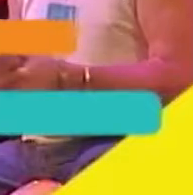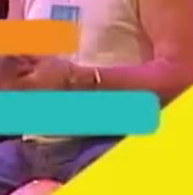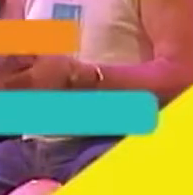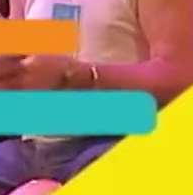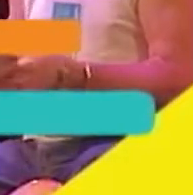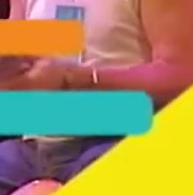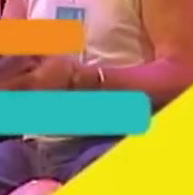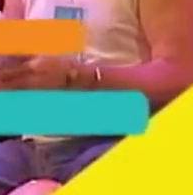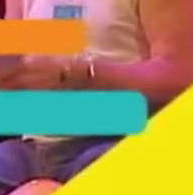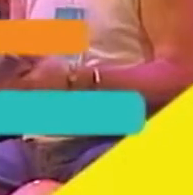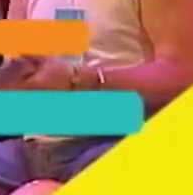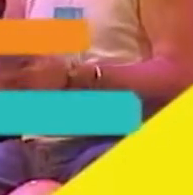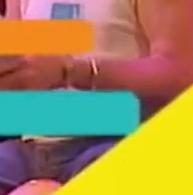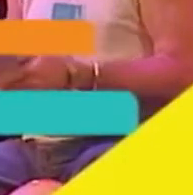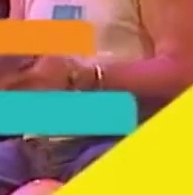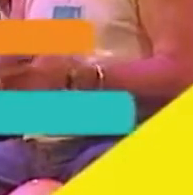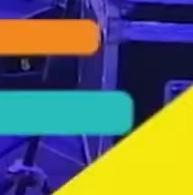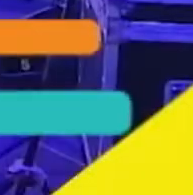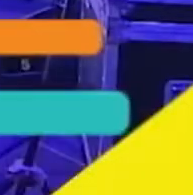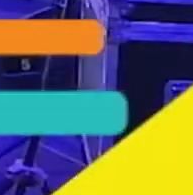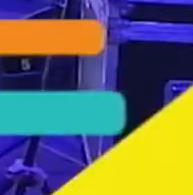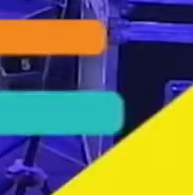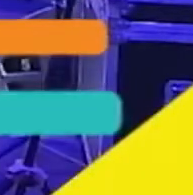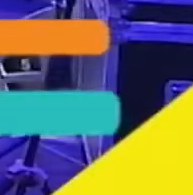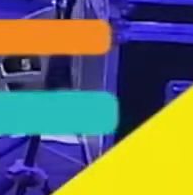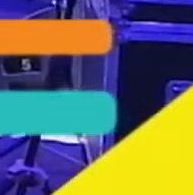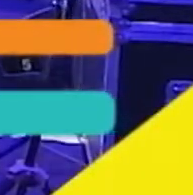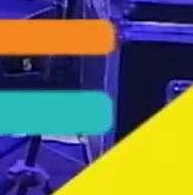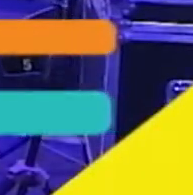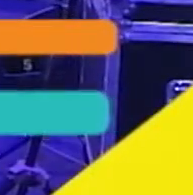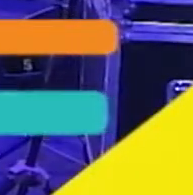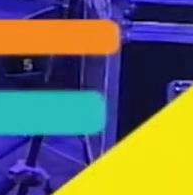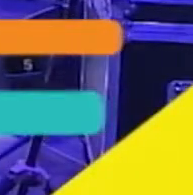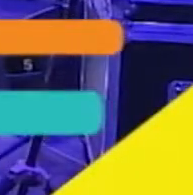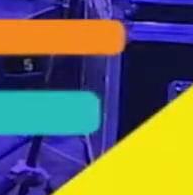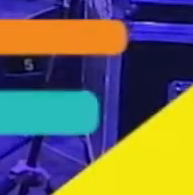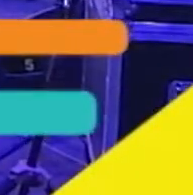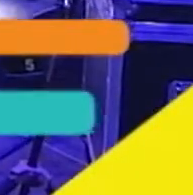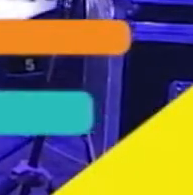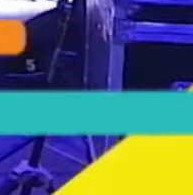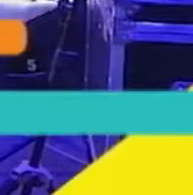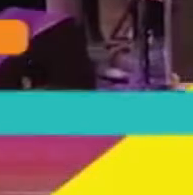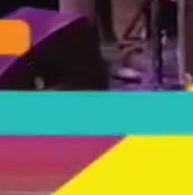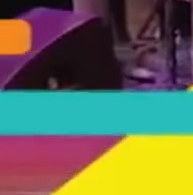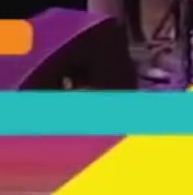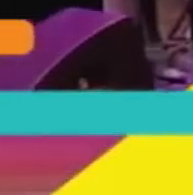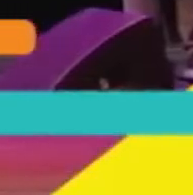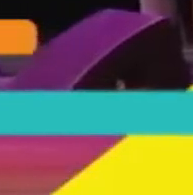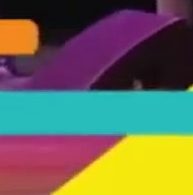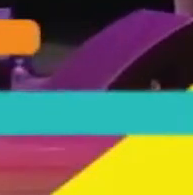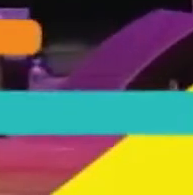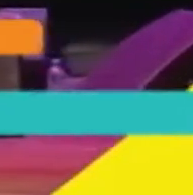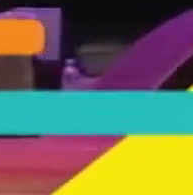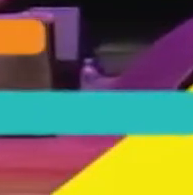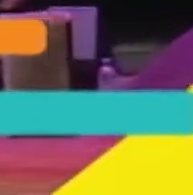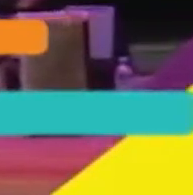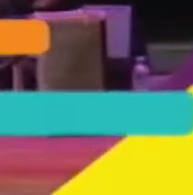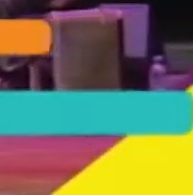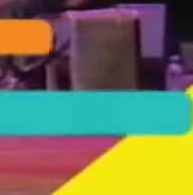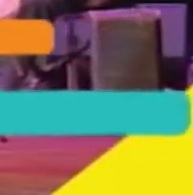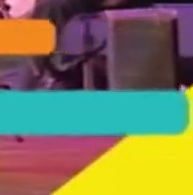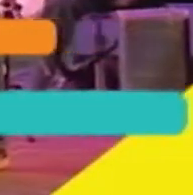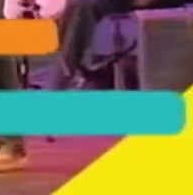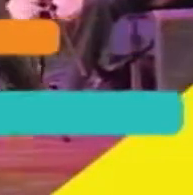letras cargadas de una fuerte denuncia social. A las 9:30 de la noche y con repetición el domingo 15 a